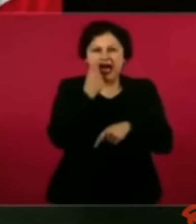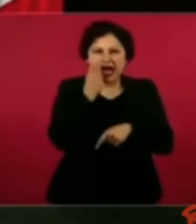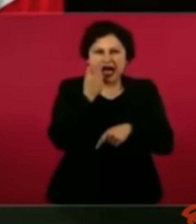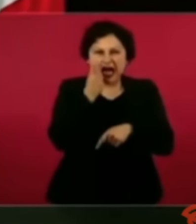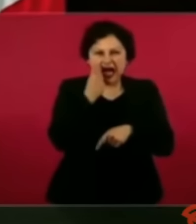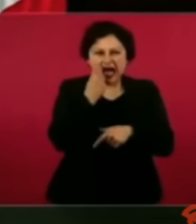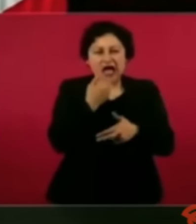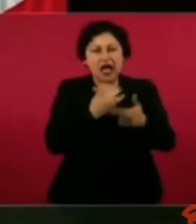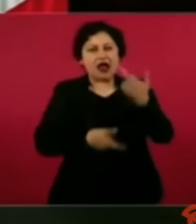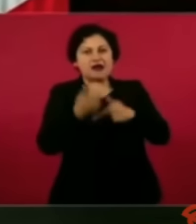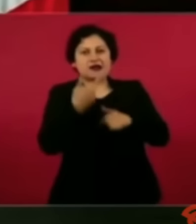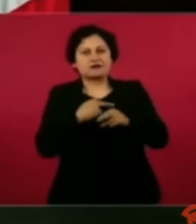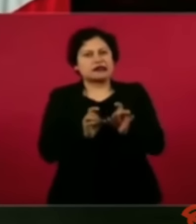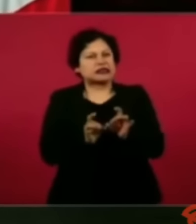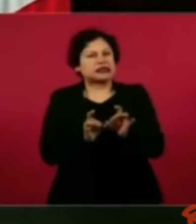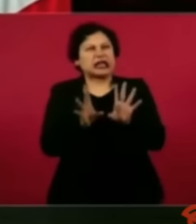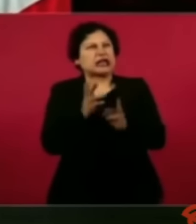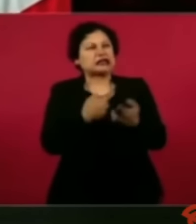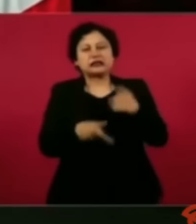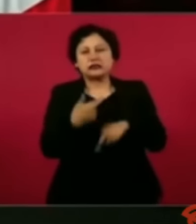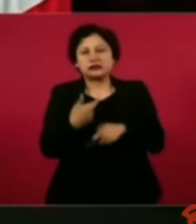más trabajo.